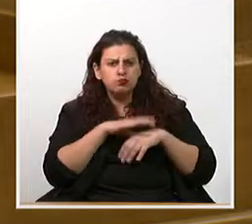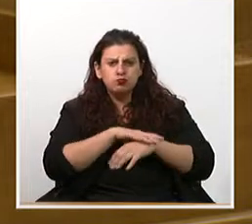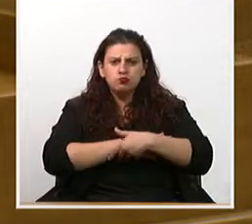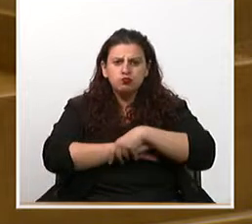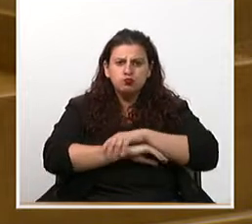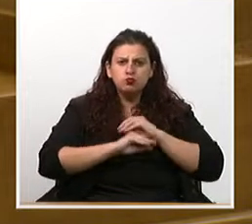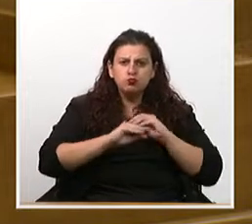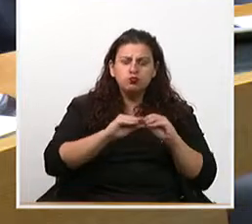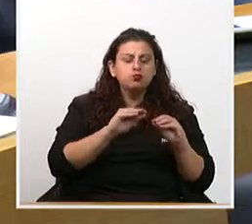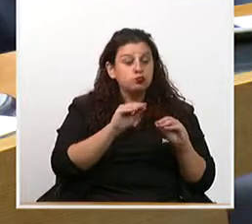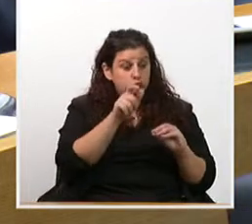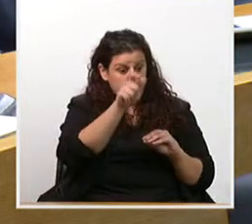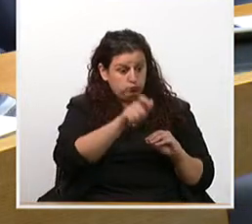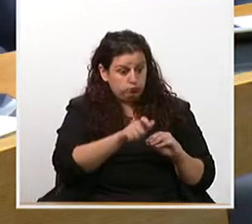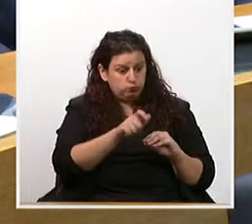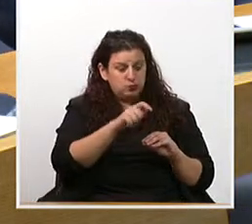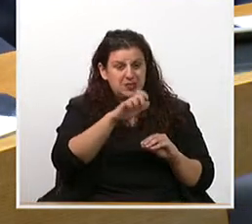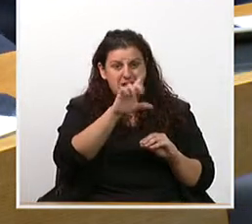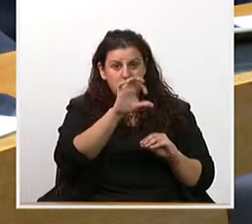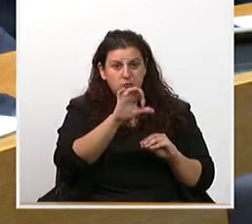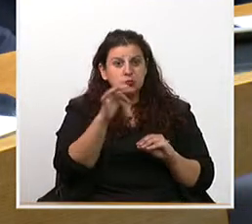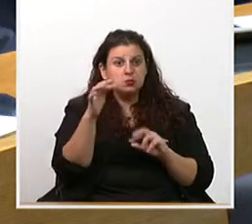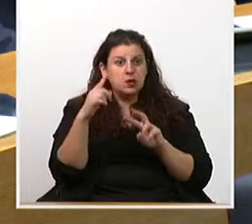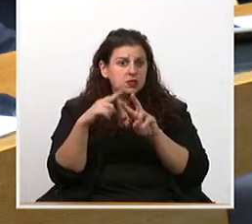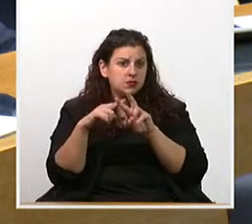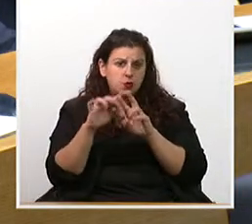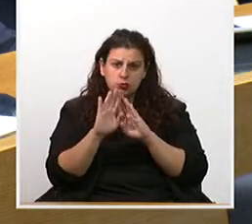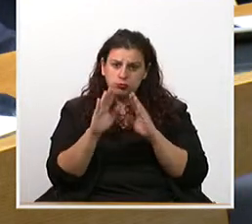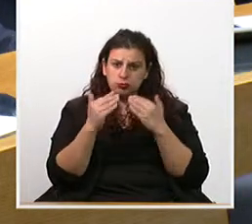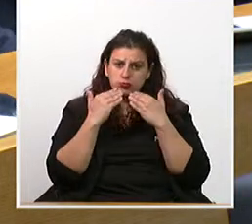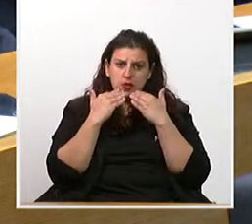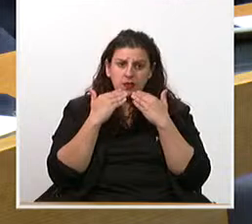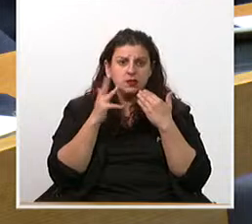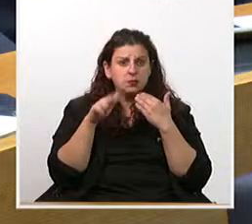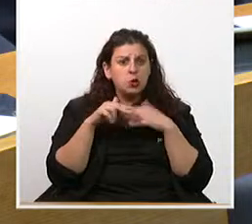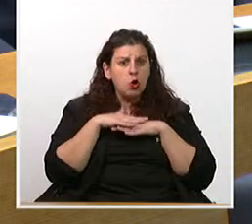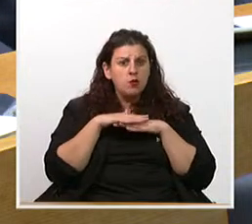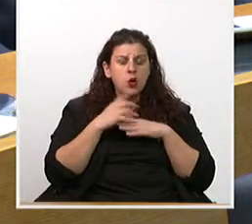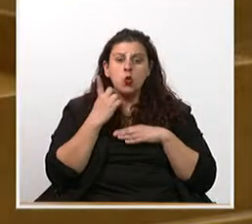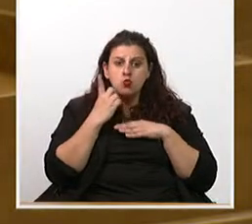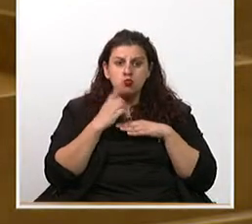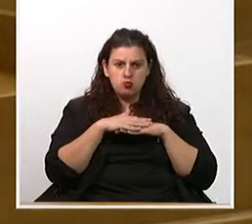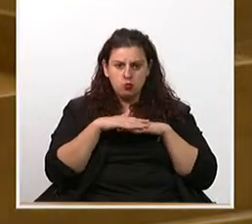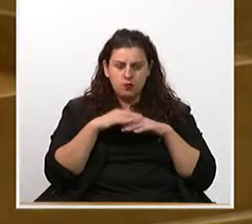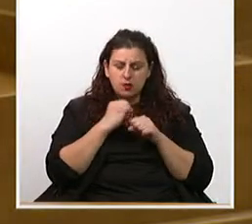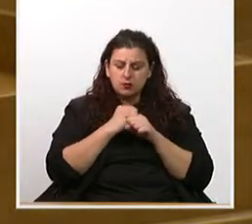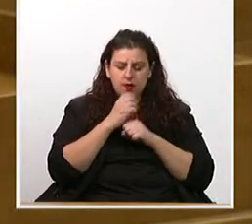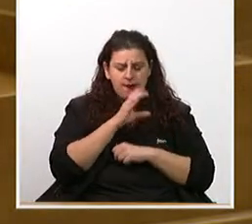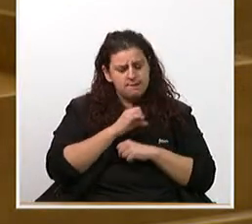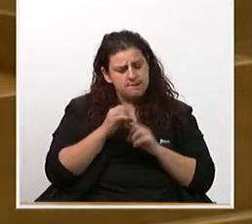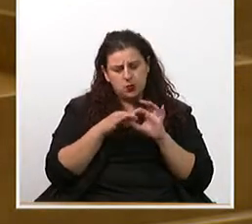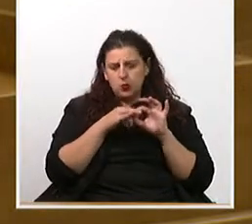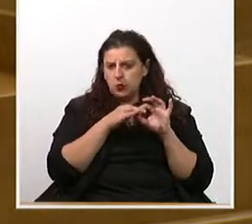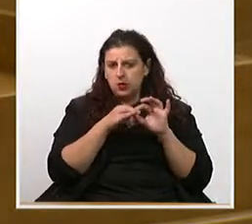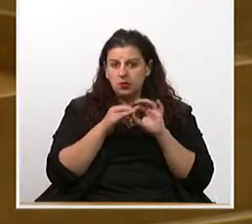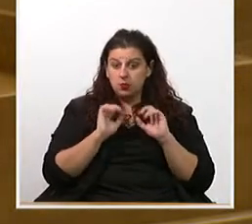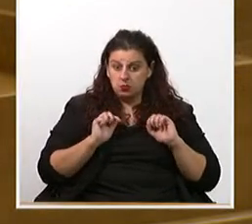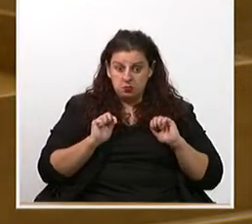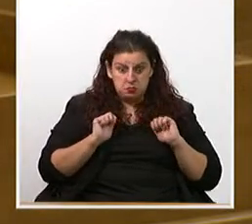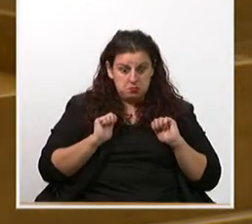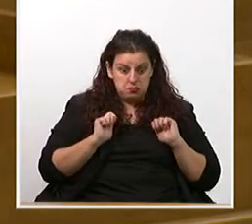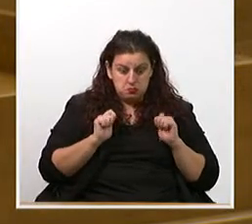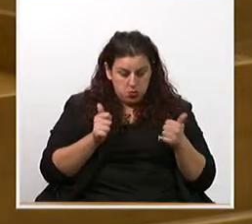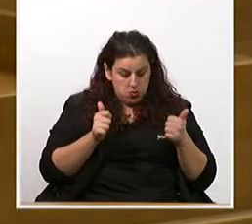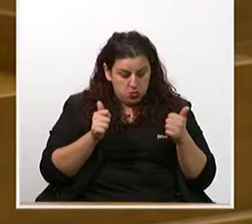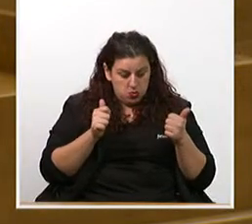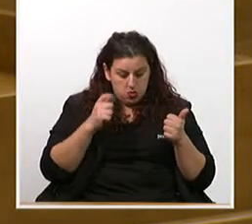en usted como en su partido y por supuesto en un gobierno que es un gobierno que ha trabajado extraordinariamente desde el primer momento yo el primer aviso